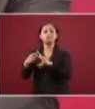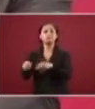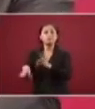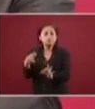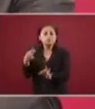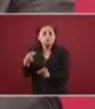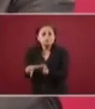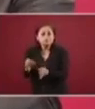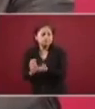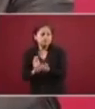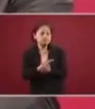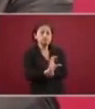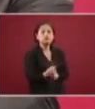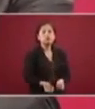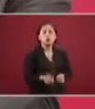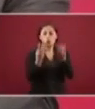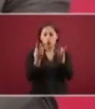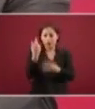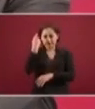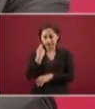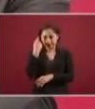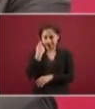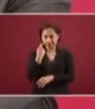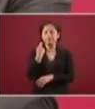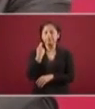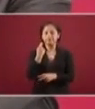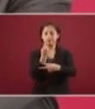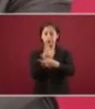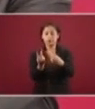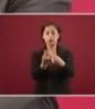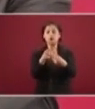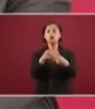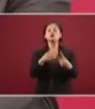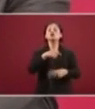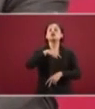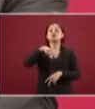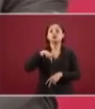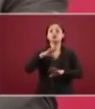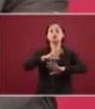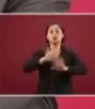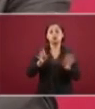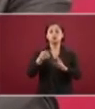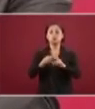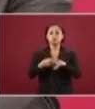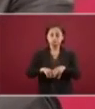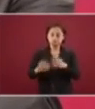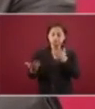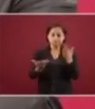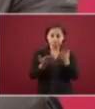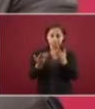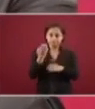Esto lo vamos a hacer, vamos a llevar a cabo una revisión del